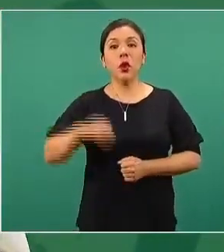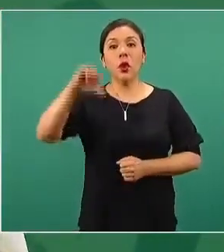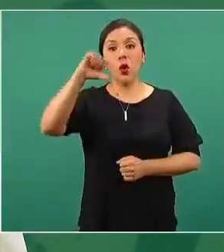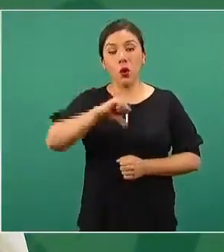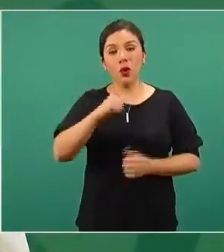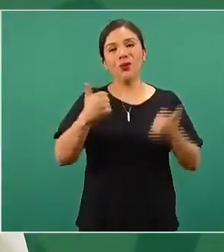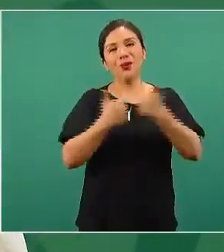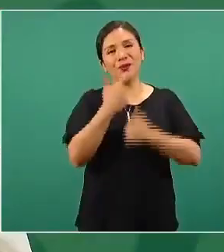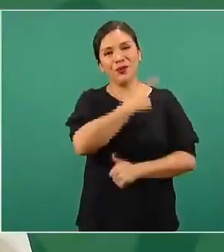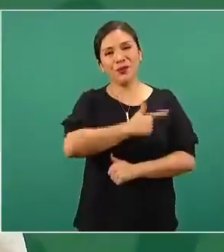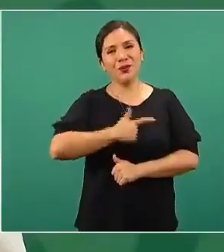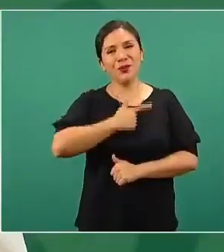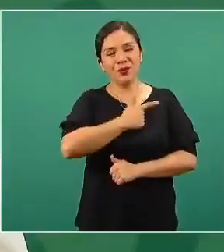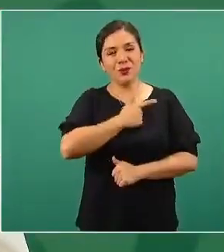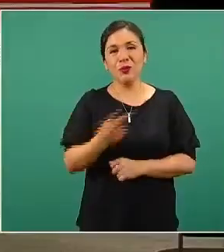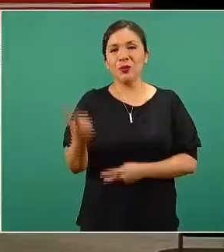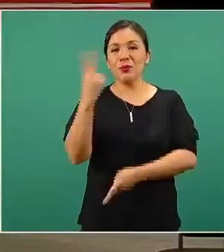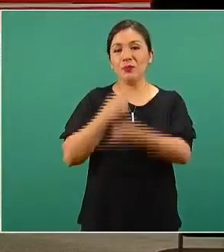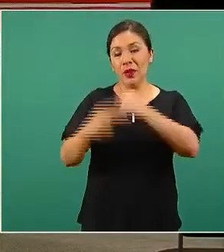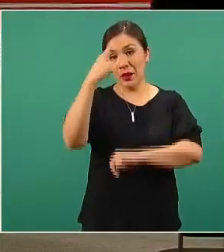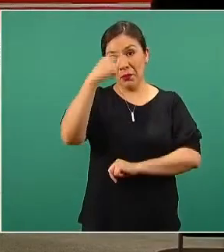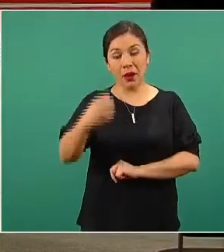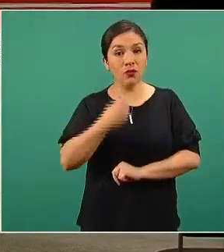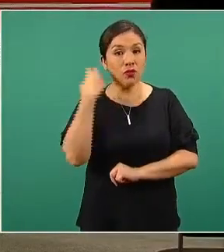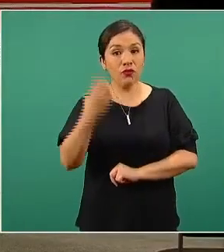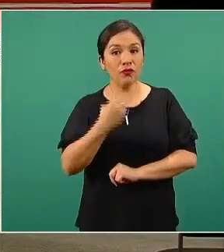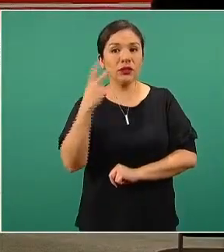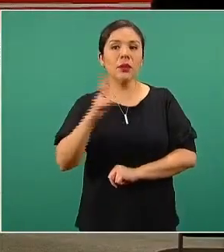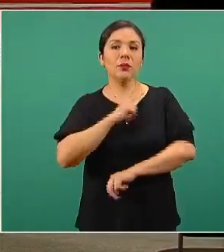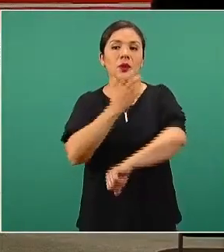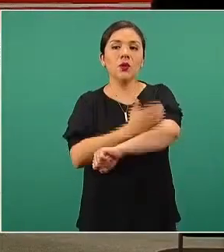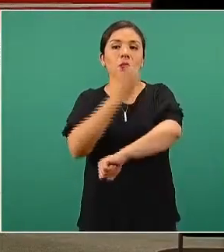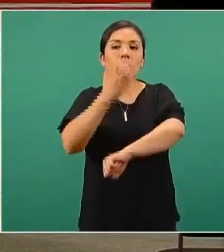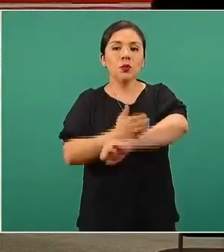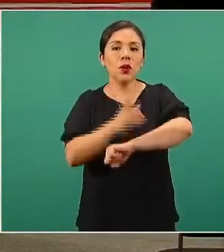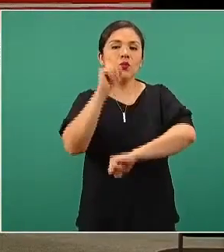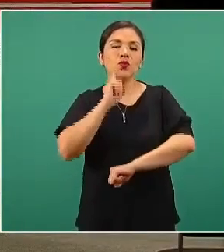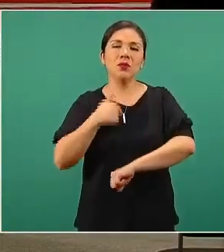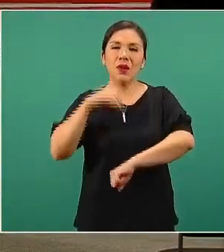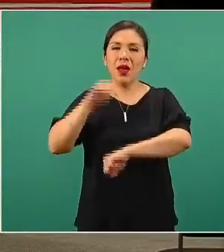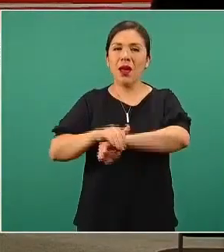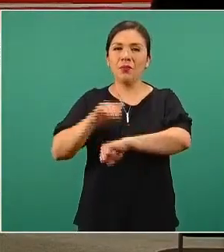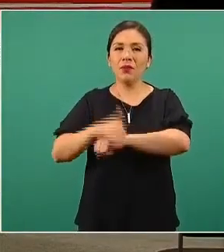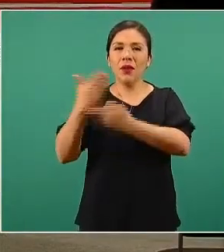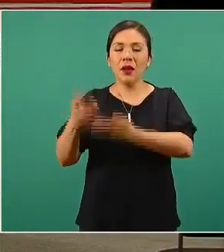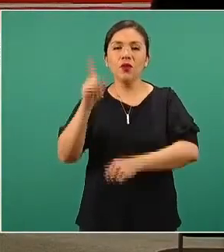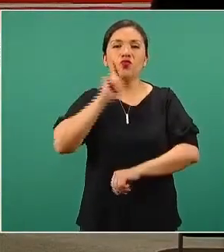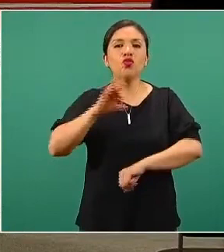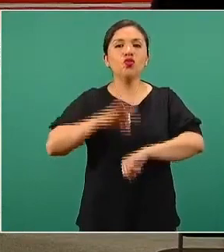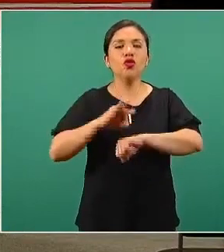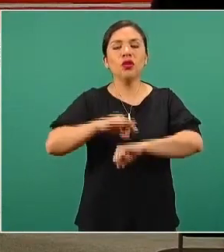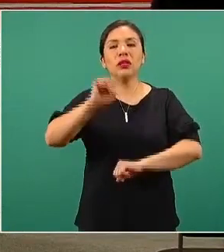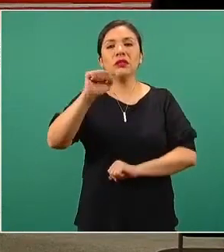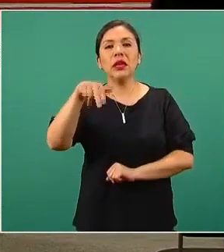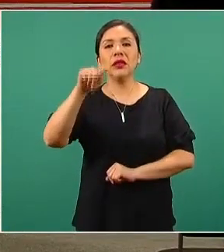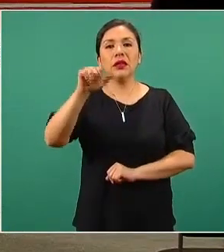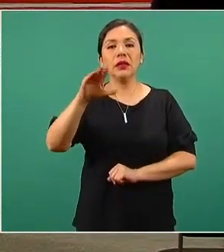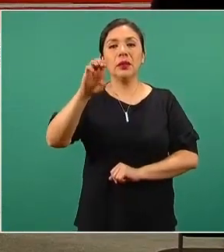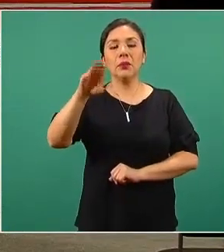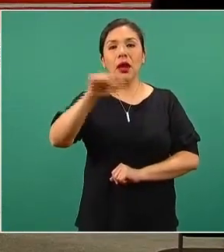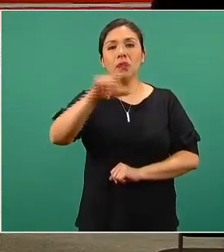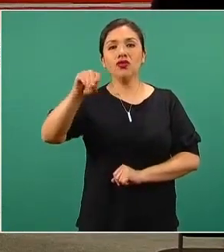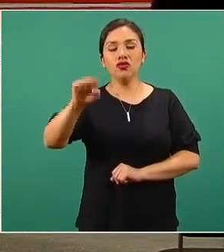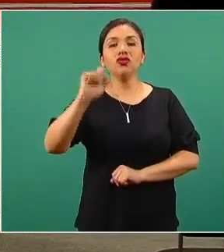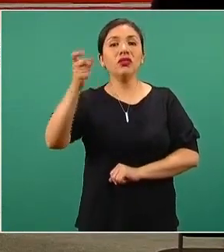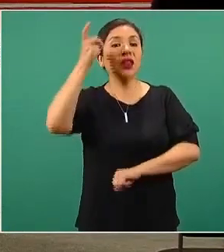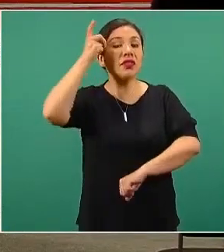el privilegio de que participe en la conferencia nuestra colega y querida amiga, la doctora Santa Ceballos,